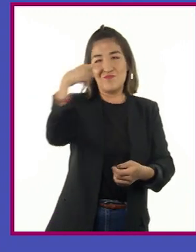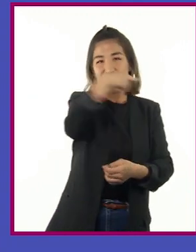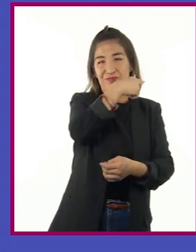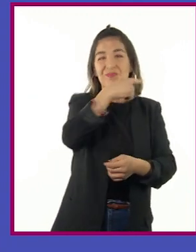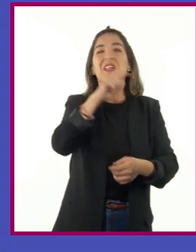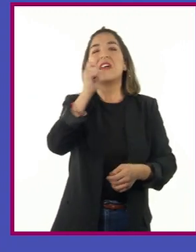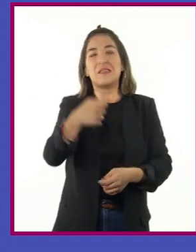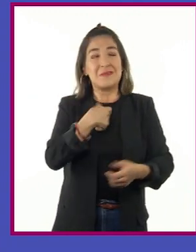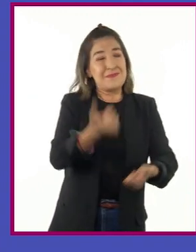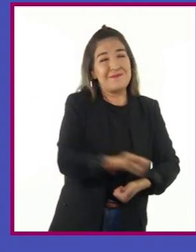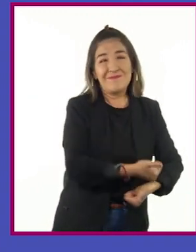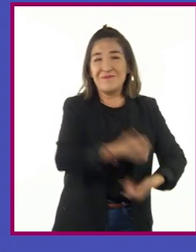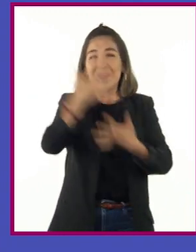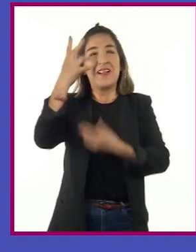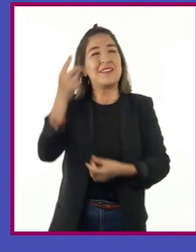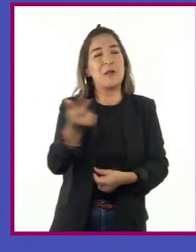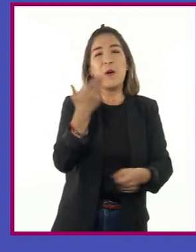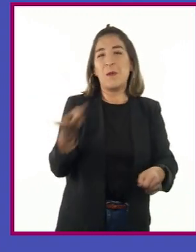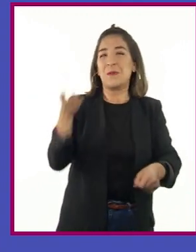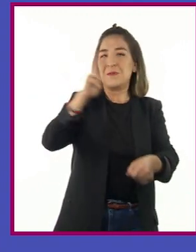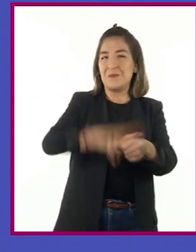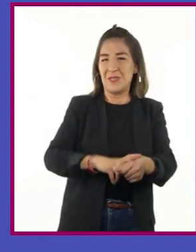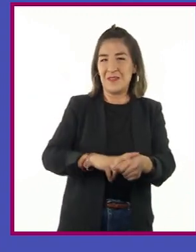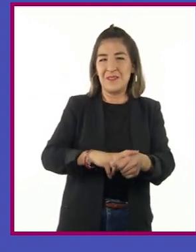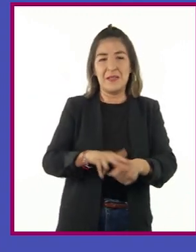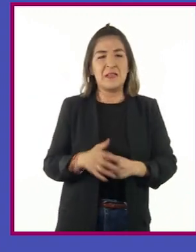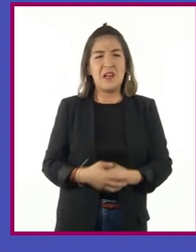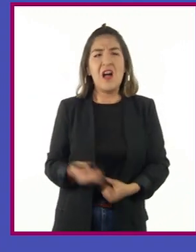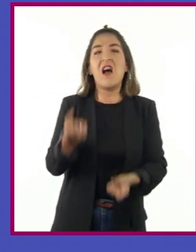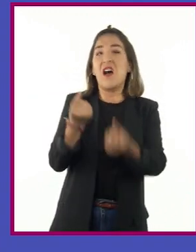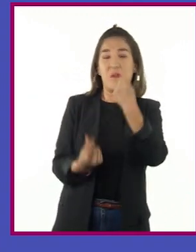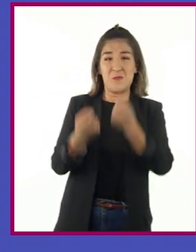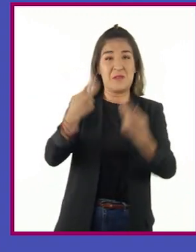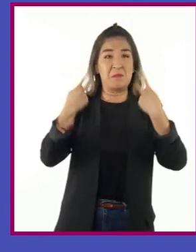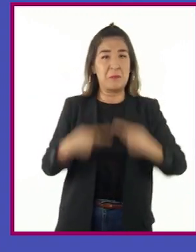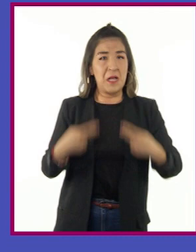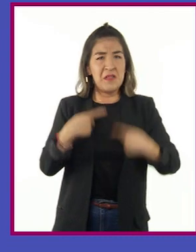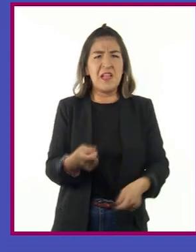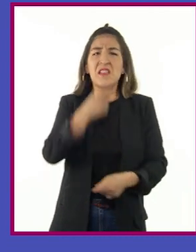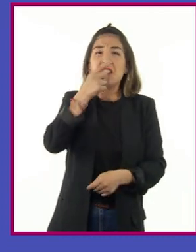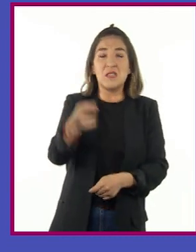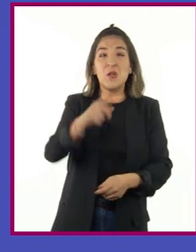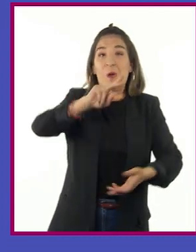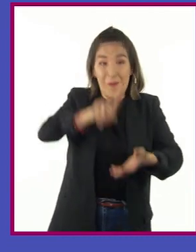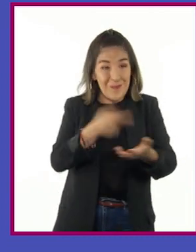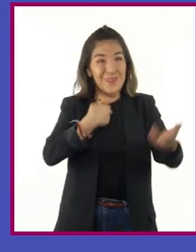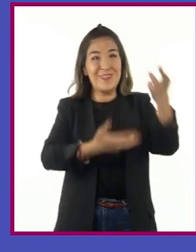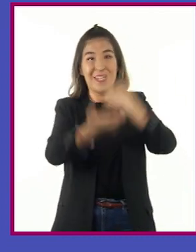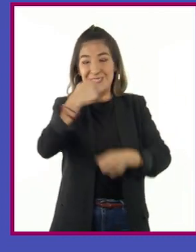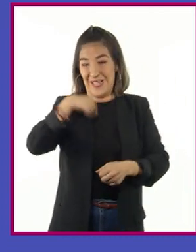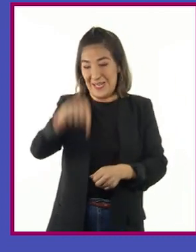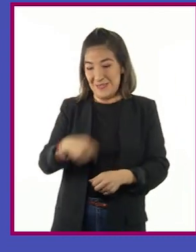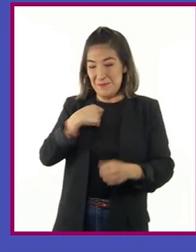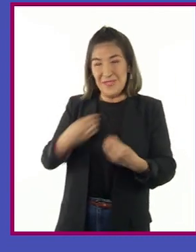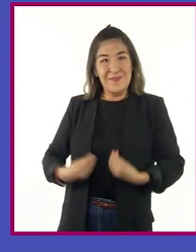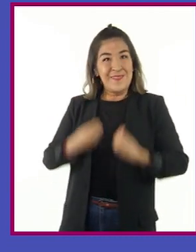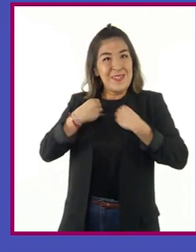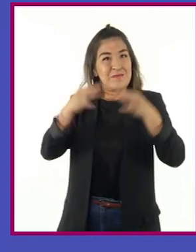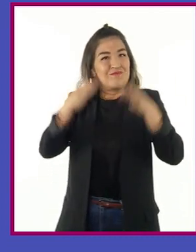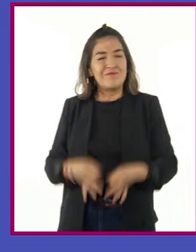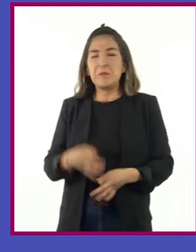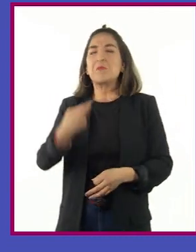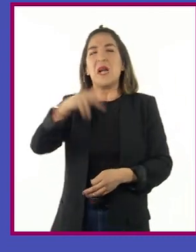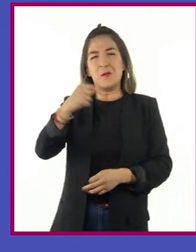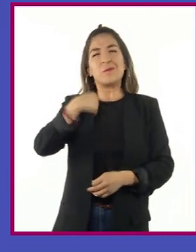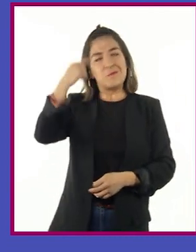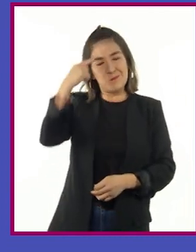sacaron inconsciente de Pakistán. Algunas personas dicen que nunca regresaré a casa, pero en mi corazón estoy